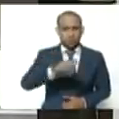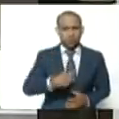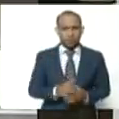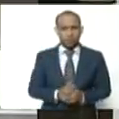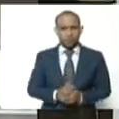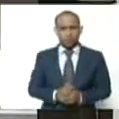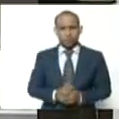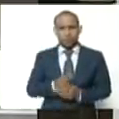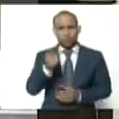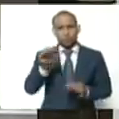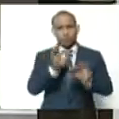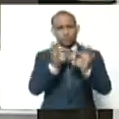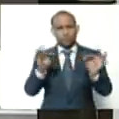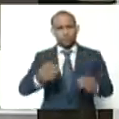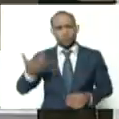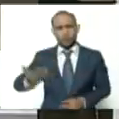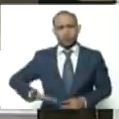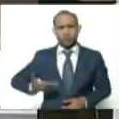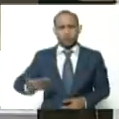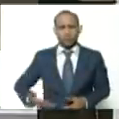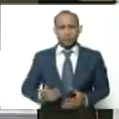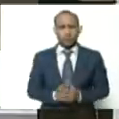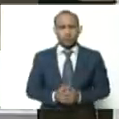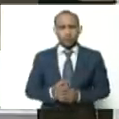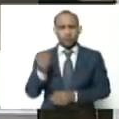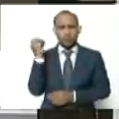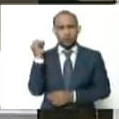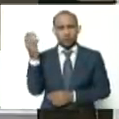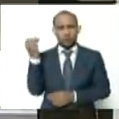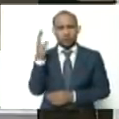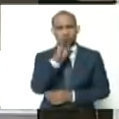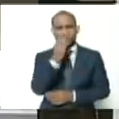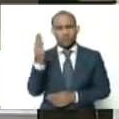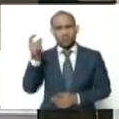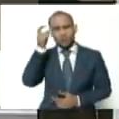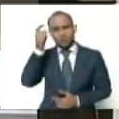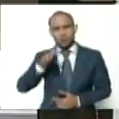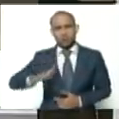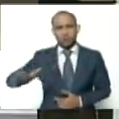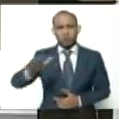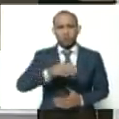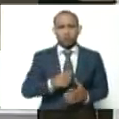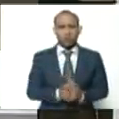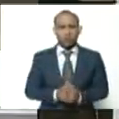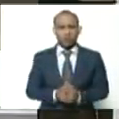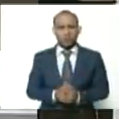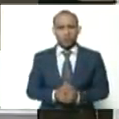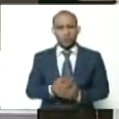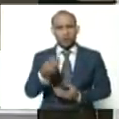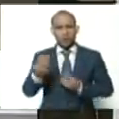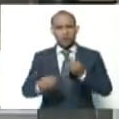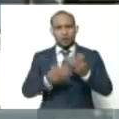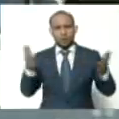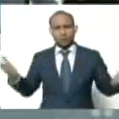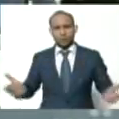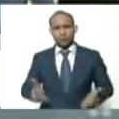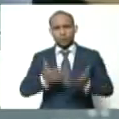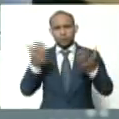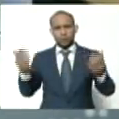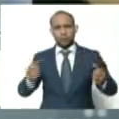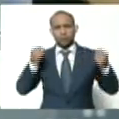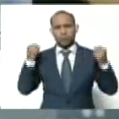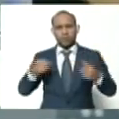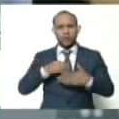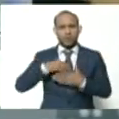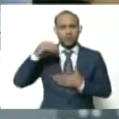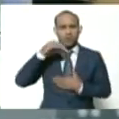un instrumento fundamental, el Congreso Bicentenario de los Pueblos, para reanimar la fuerza espiritual del